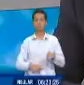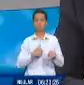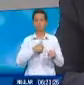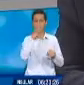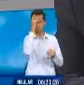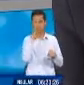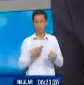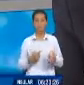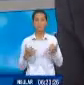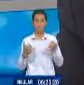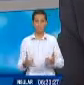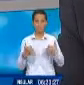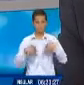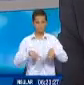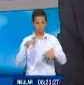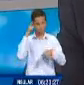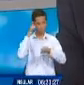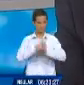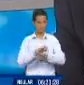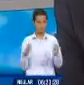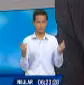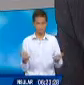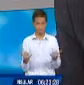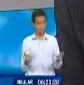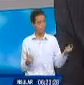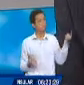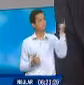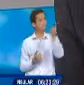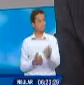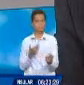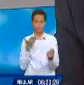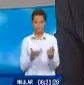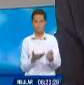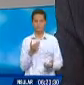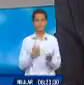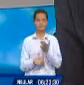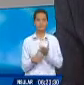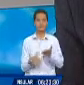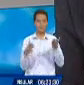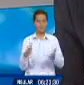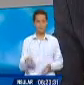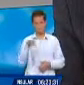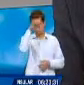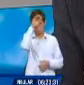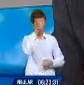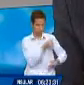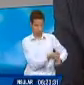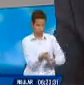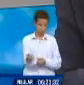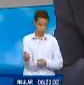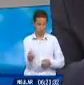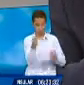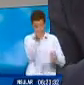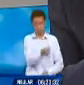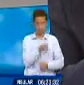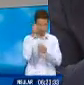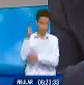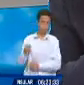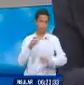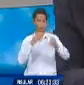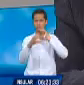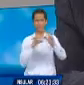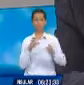con nosotros continuamos el pensamiento crítico ya tenemos la presencia del señor ministra mina javier córdova con quien vamos a conversar sobre